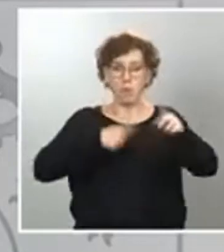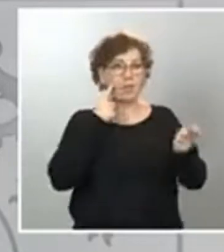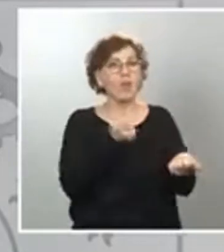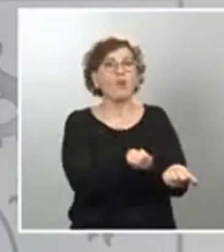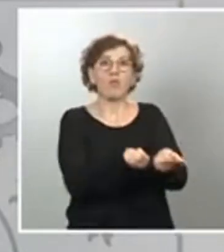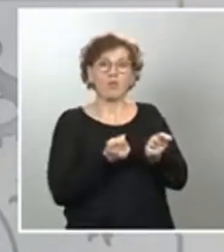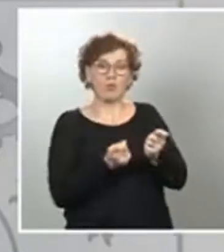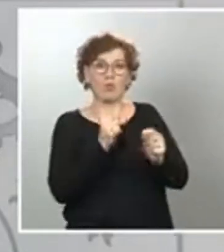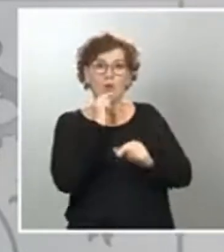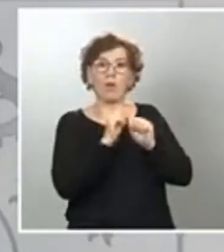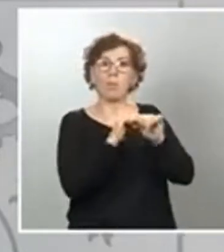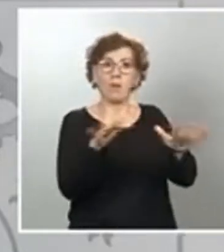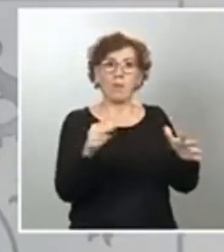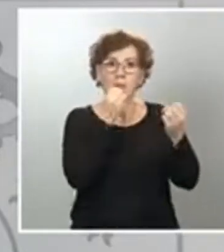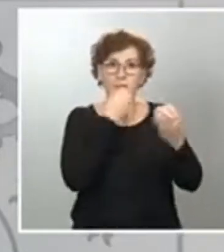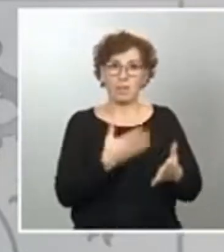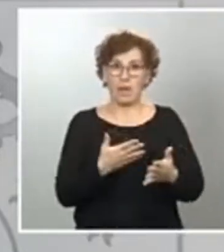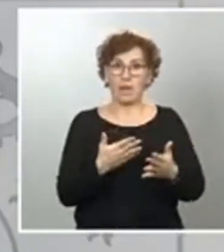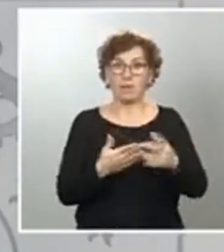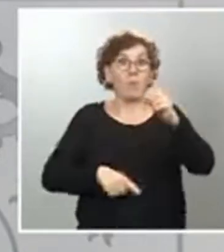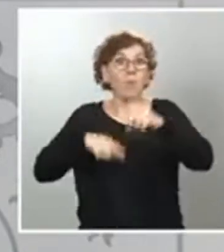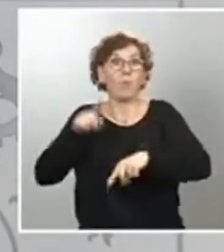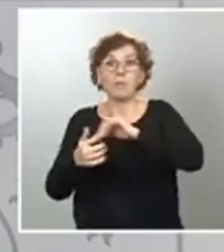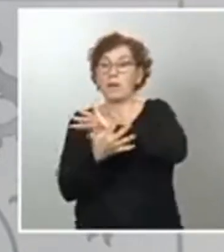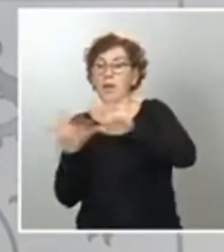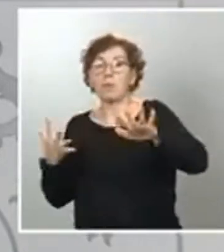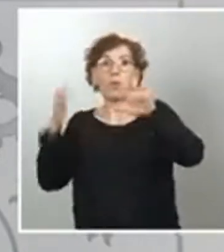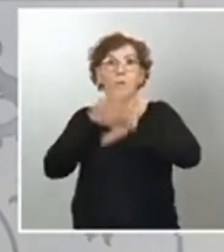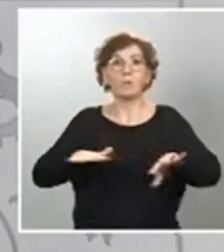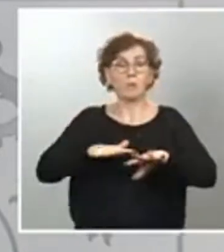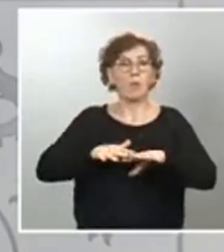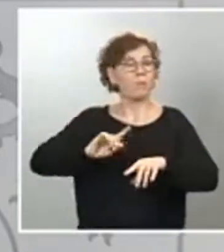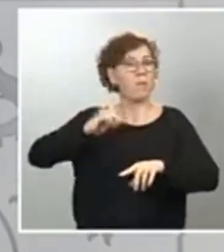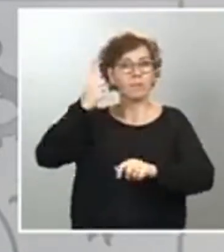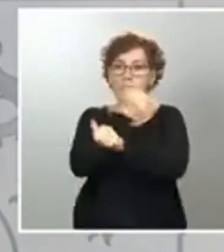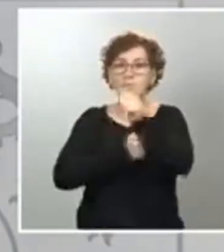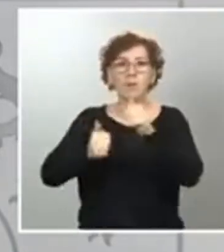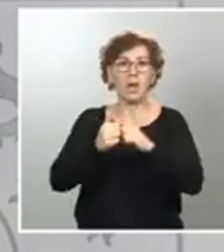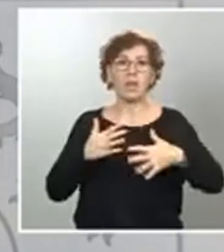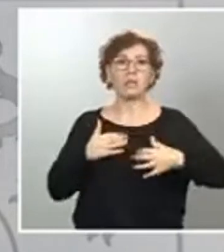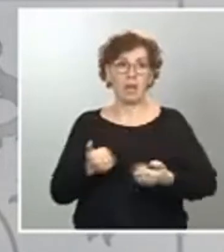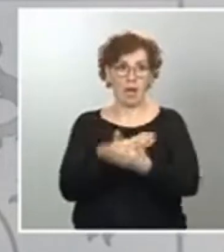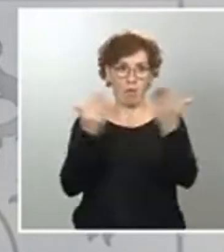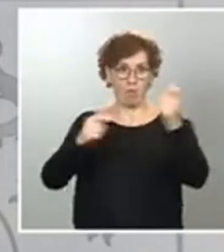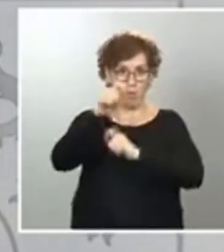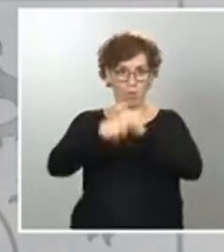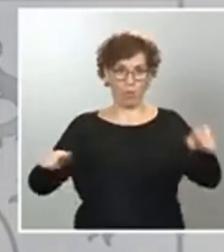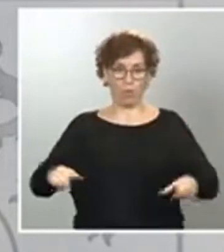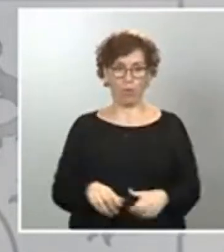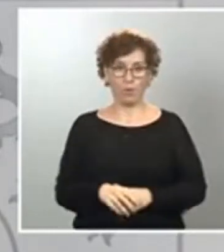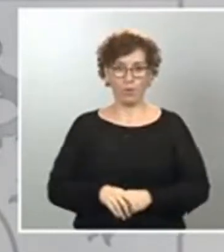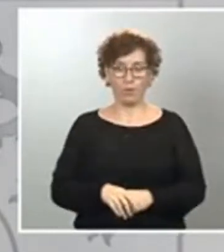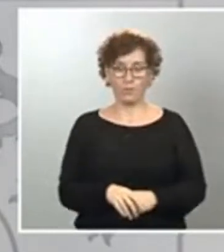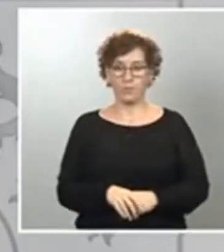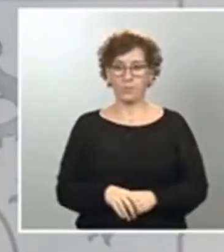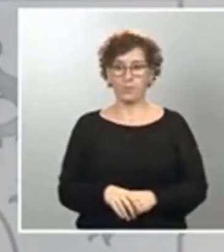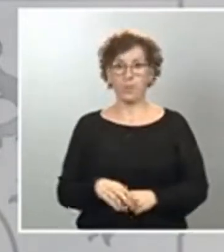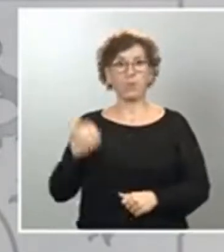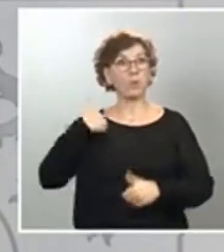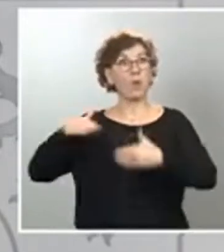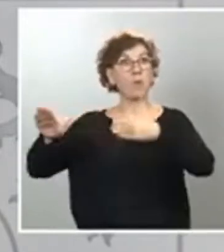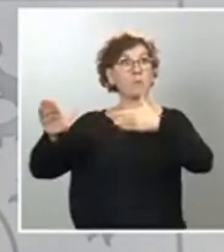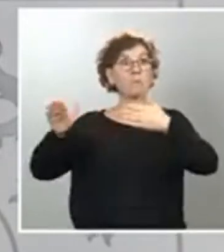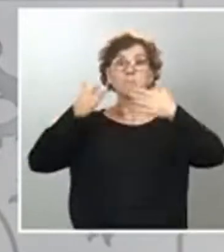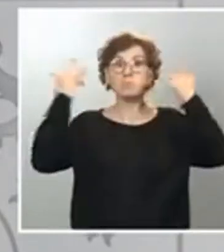lógicamente, como lo exija la protección de la salud de nuestros conciudadanos. Al concluir estas 3 fases en cada territorio,